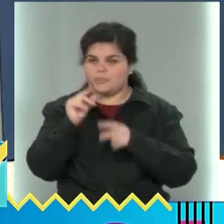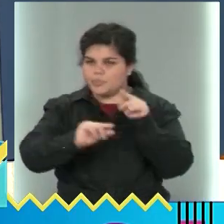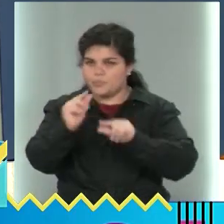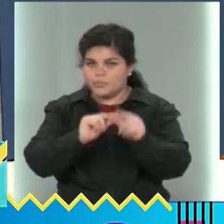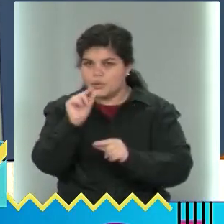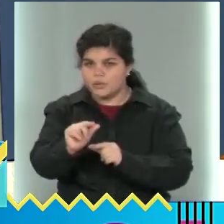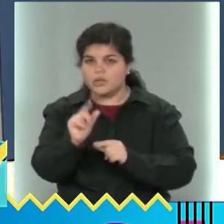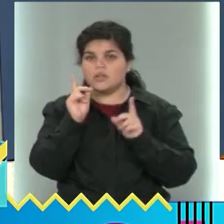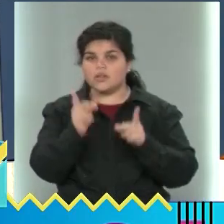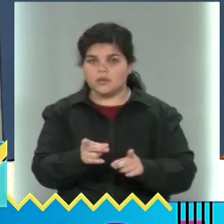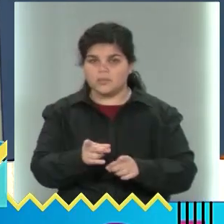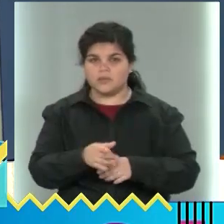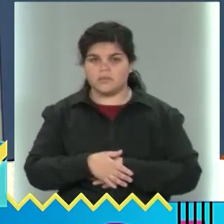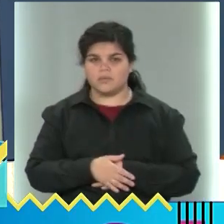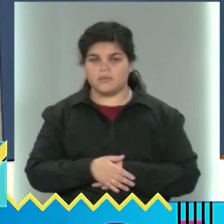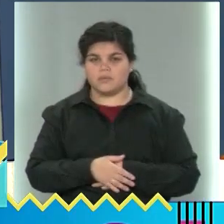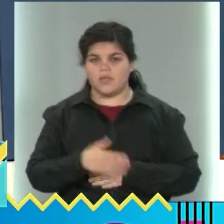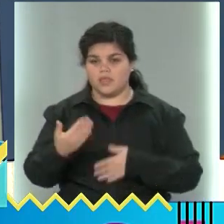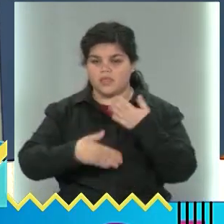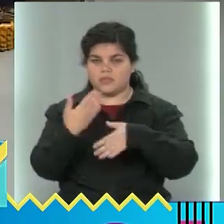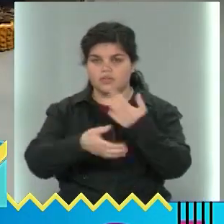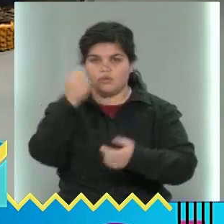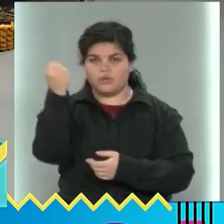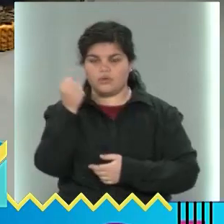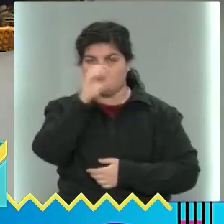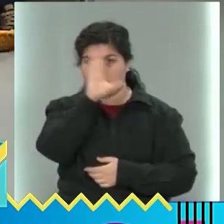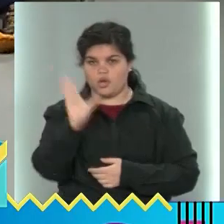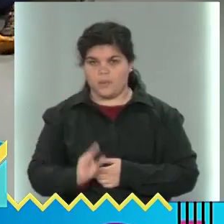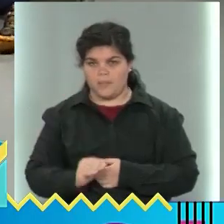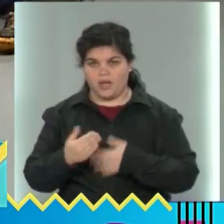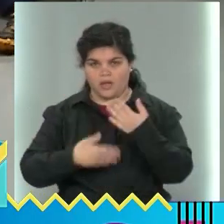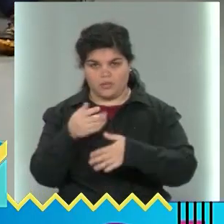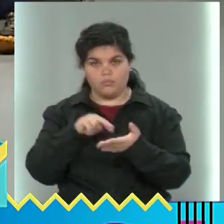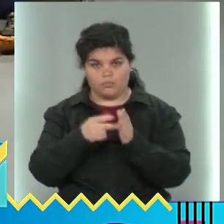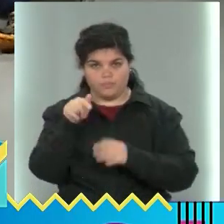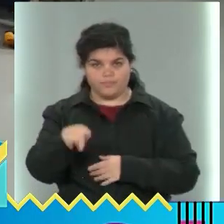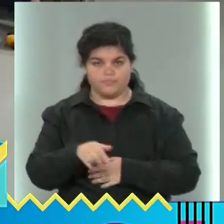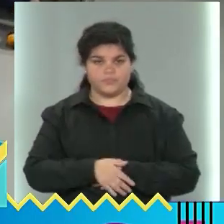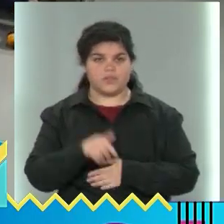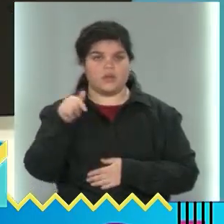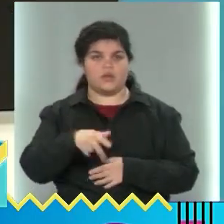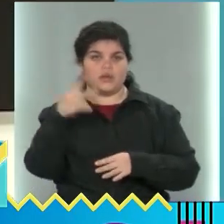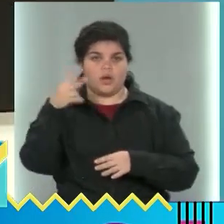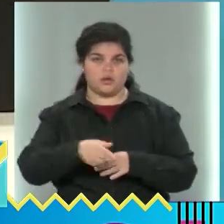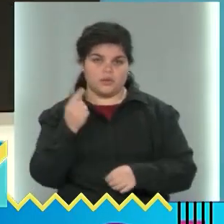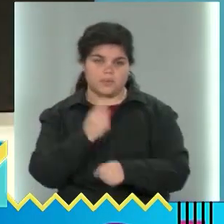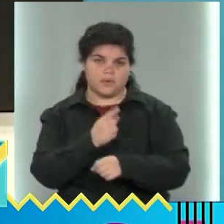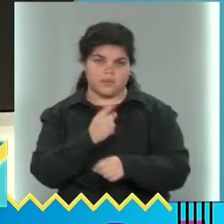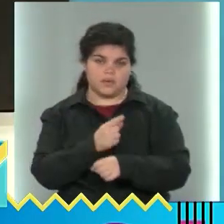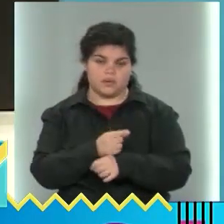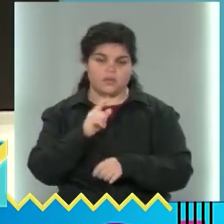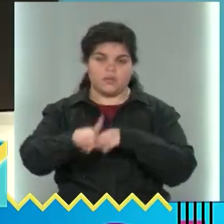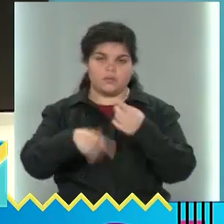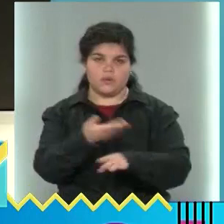inciden en el desarrollo económico del país. Bien, nos vamos a ir al primer corte del día, vamos a